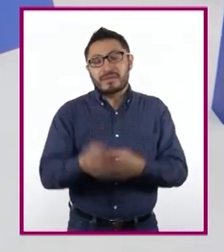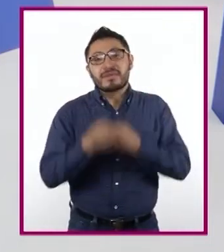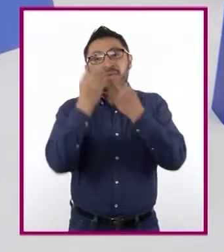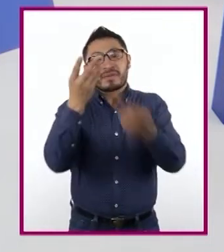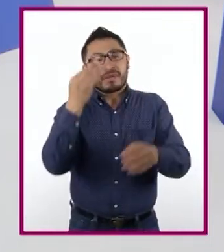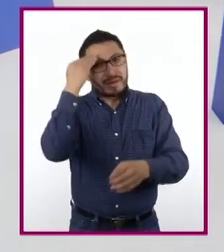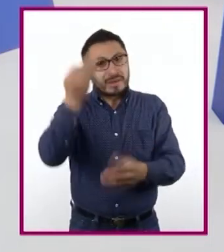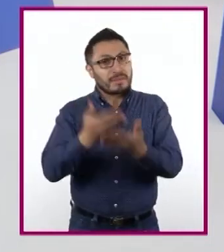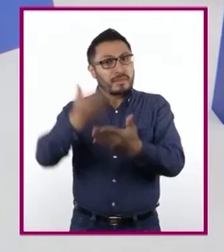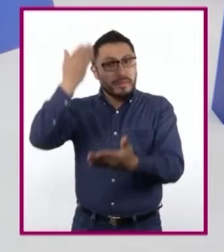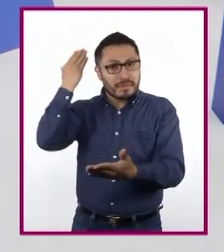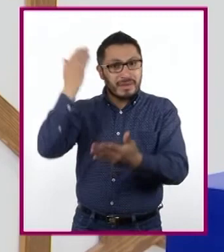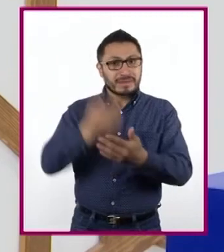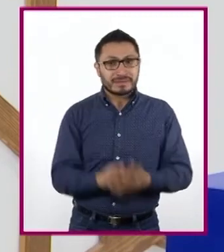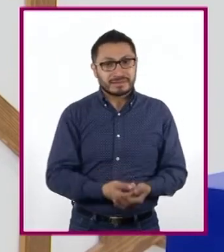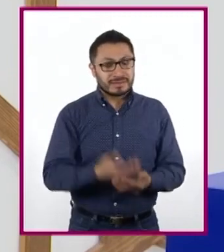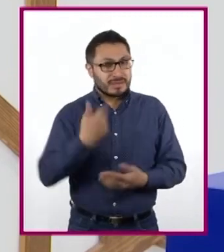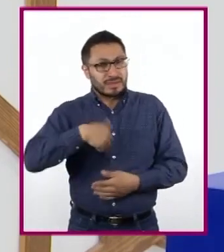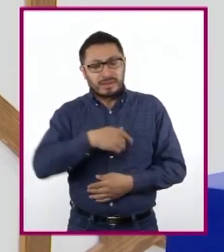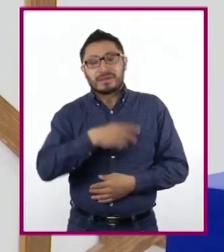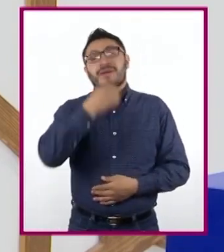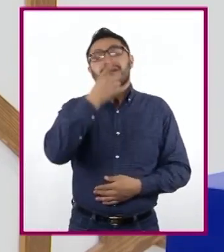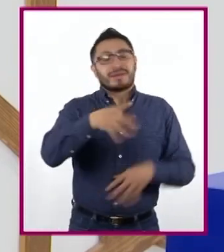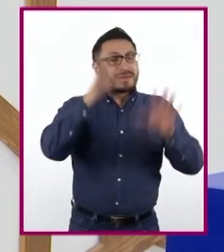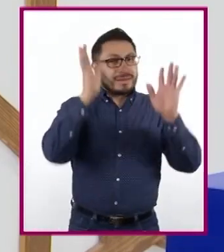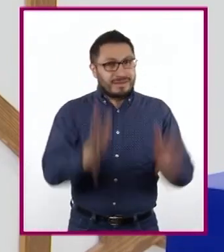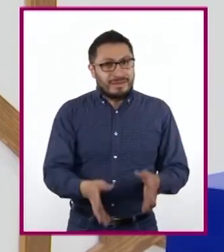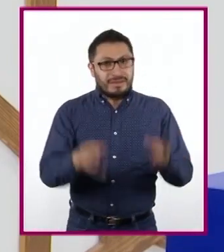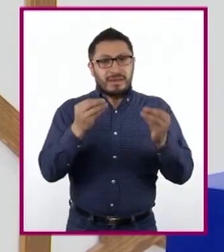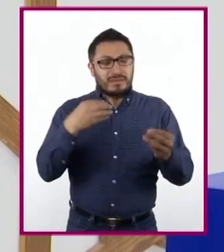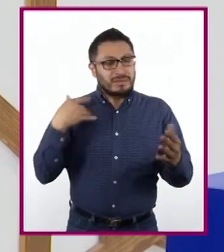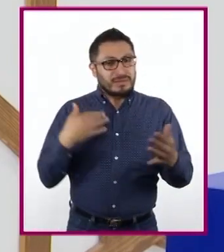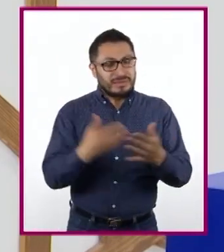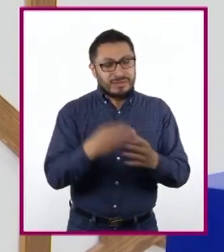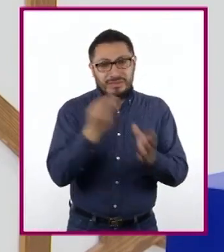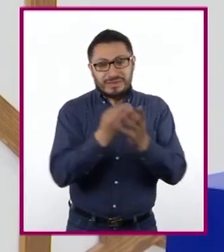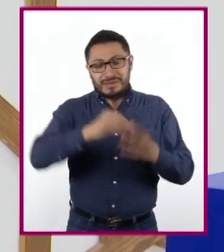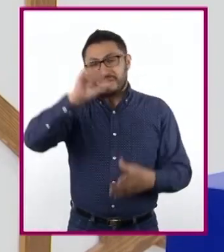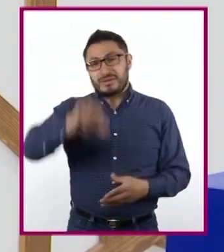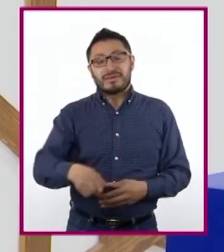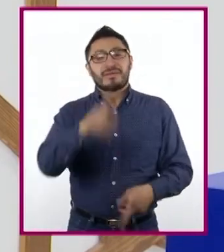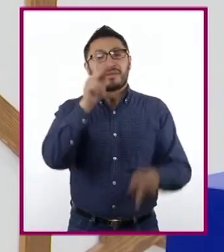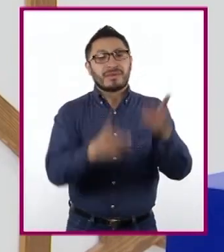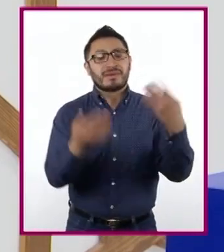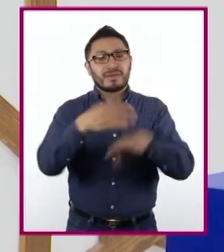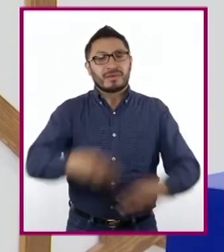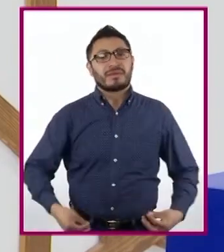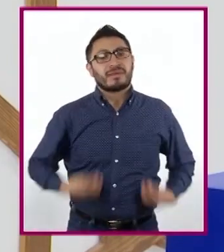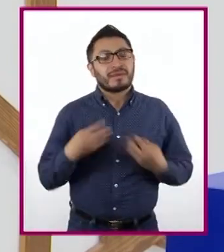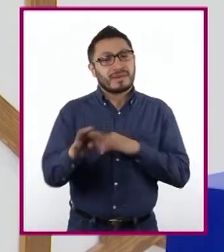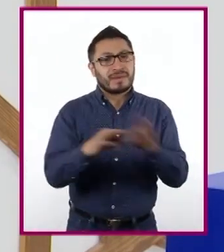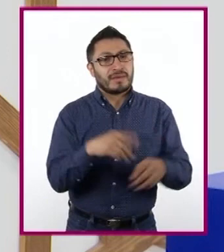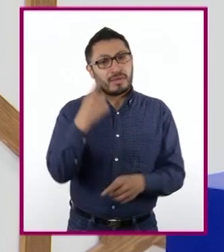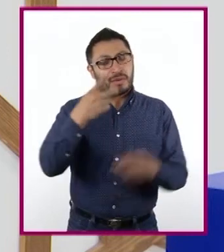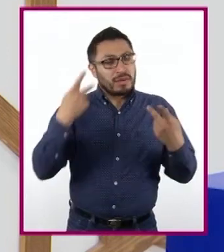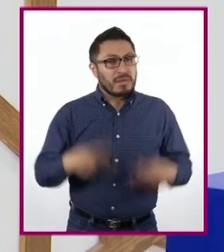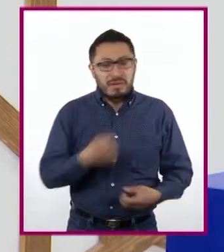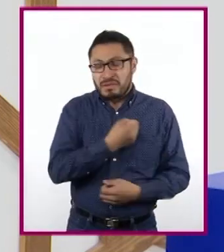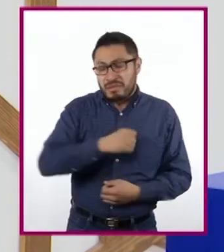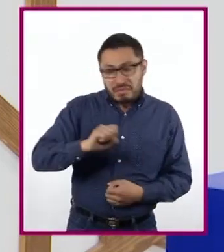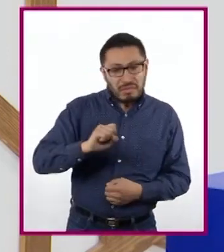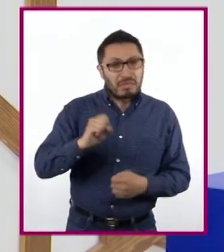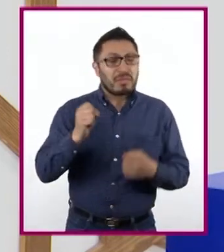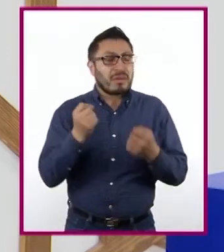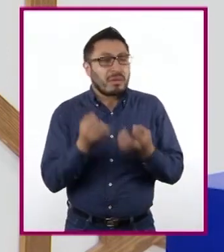el pasado. Hemos confirmado a lo largo de esta sesión que al hablar de la vida y obra de personajes importantes,